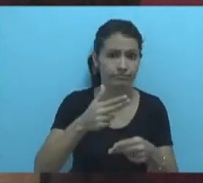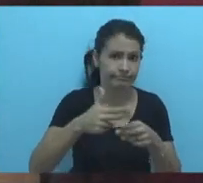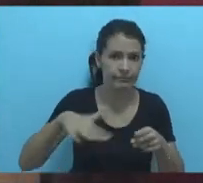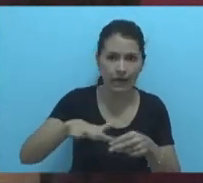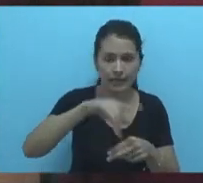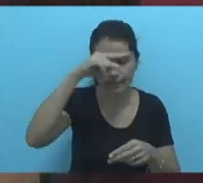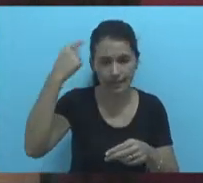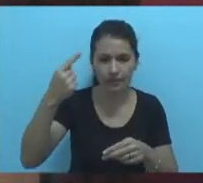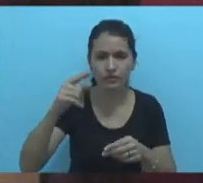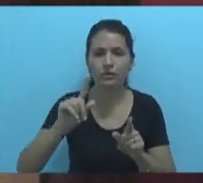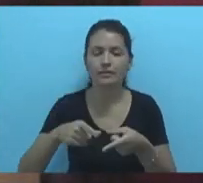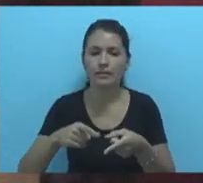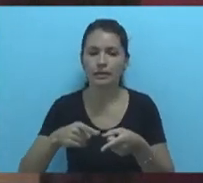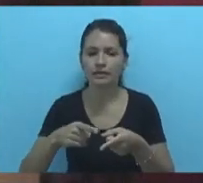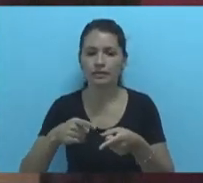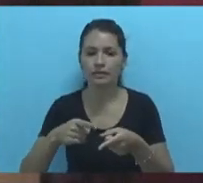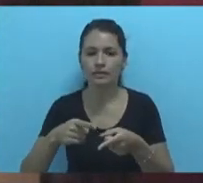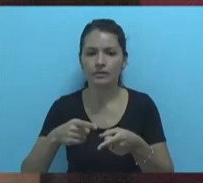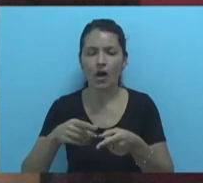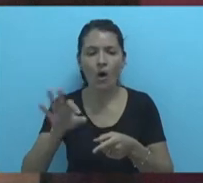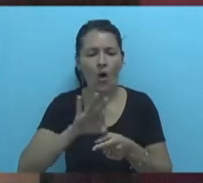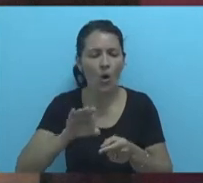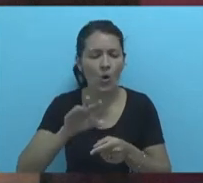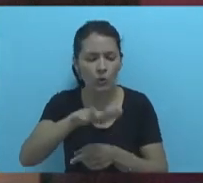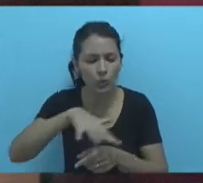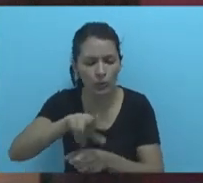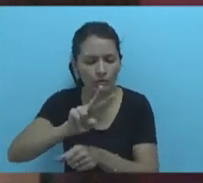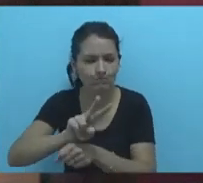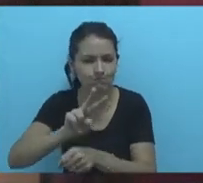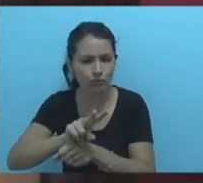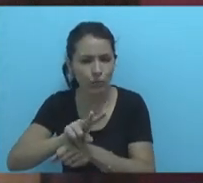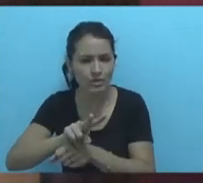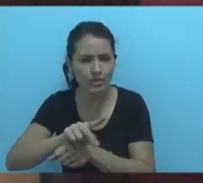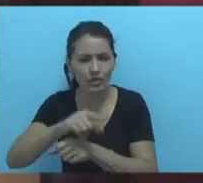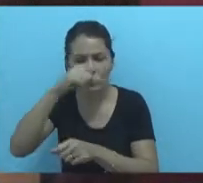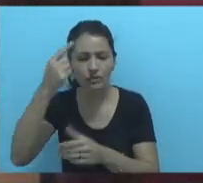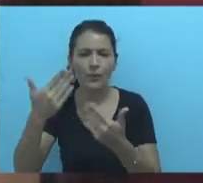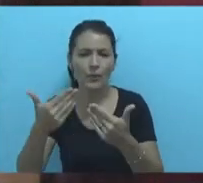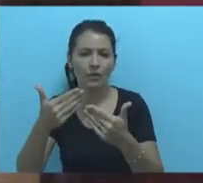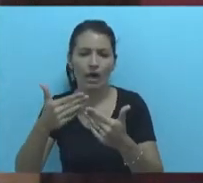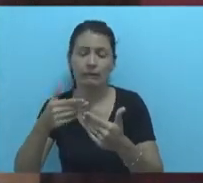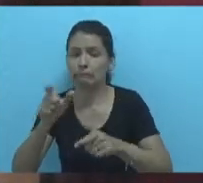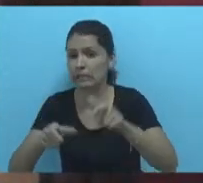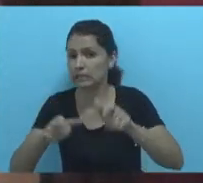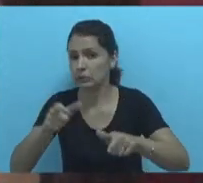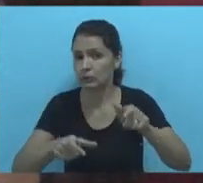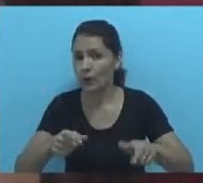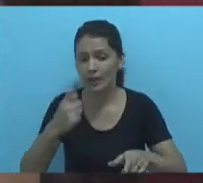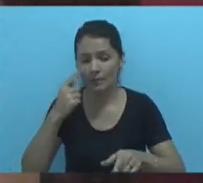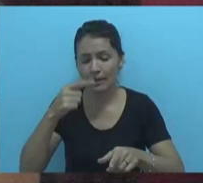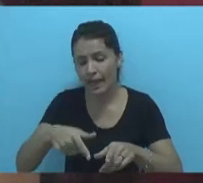nacionales propiamente dicho, o como reservas nacionales, para permitir que